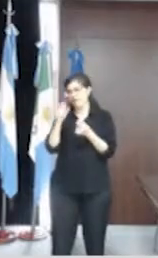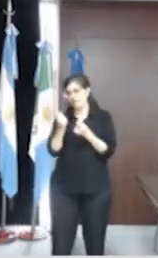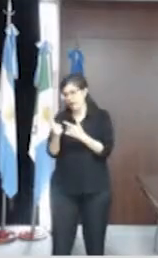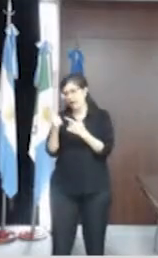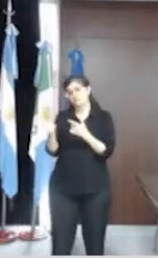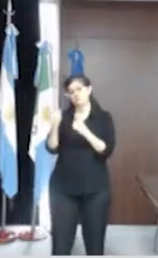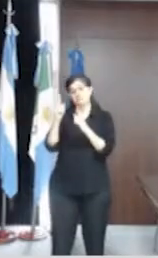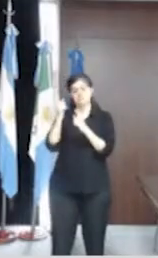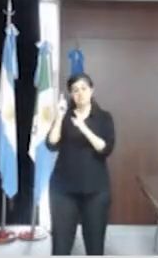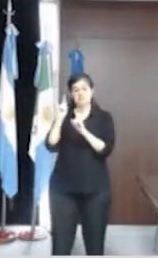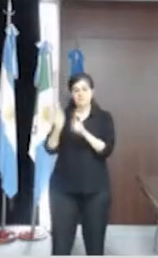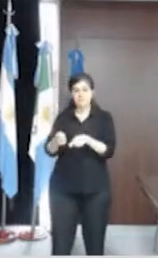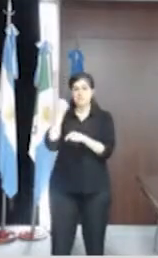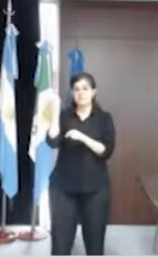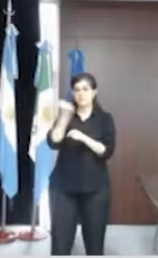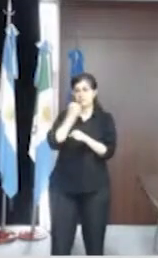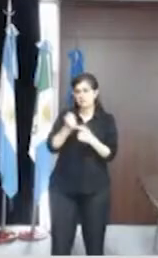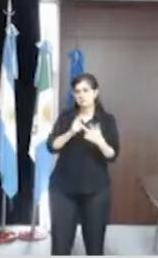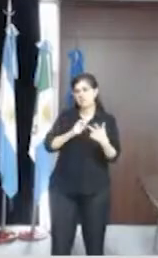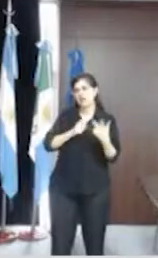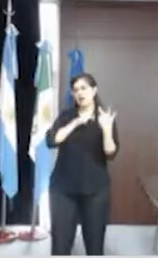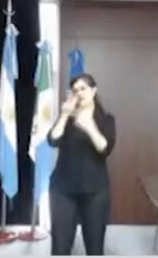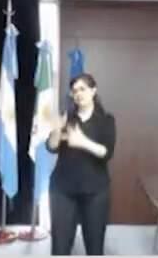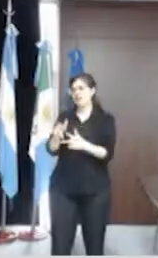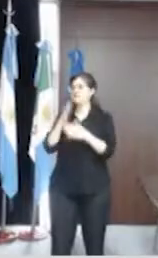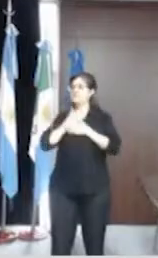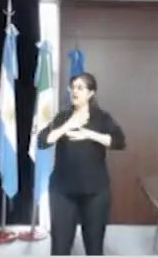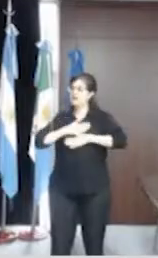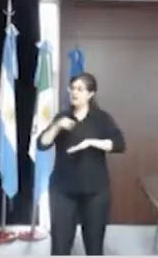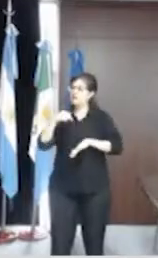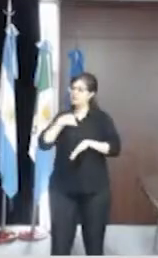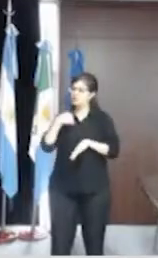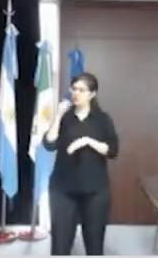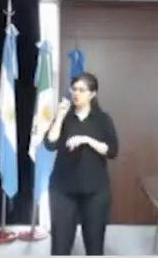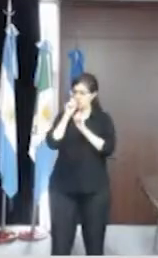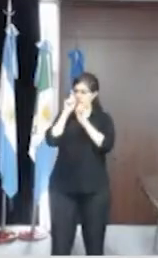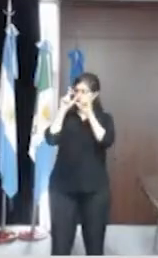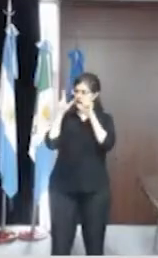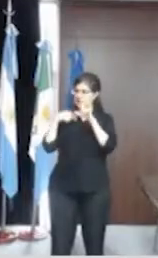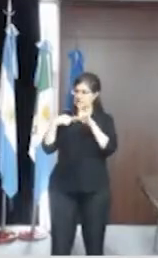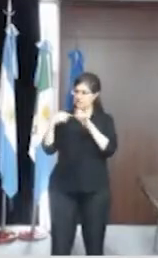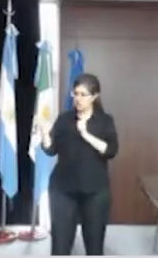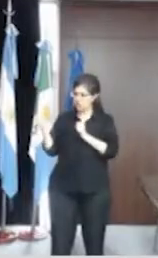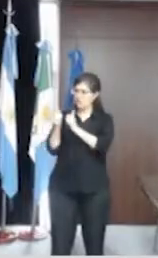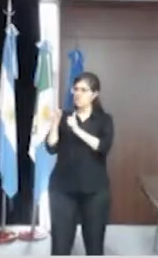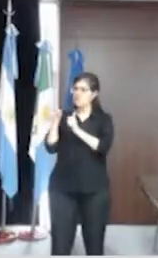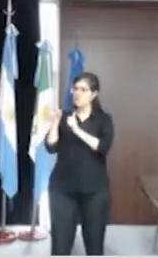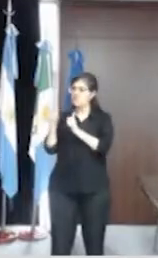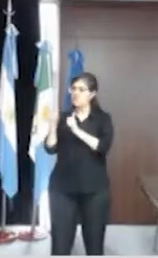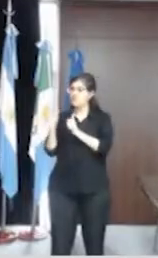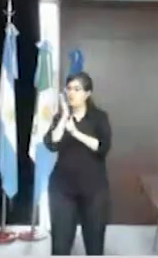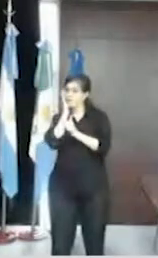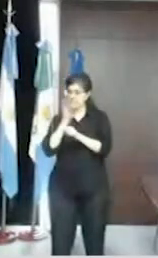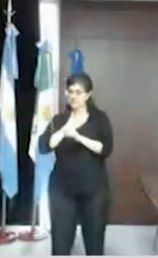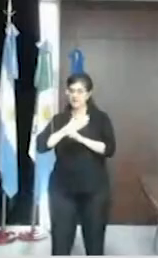puede dar tranquilidad diciéndole: yo me quedo toda la noche despierta o despierto al lado tuyo, dormí tranquilo porque yo te cuido.